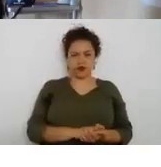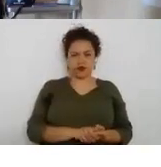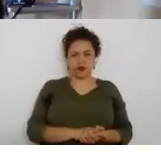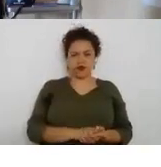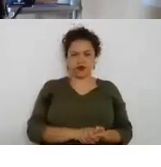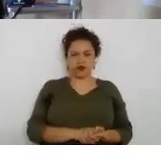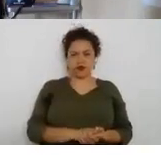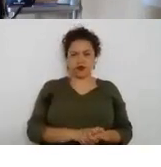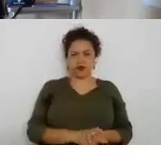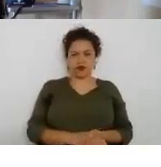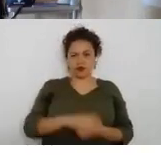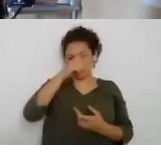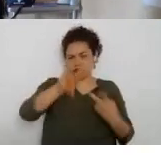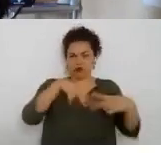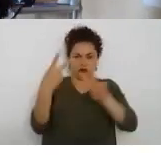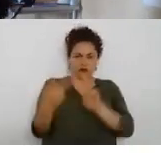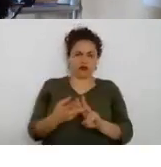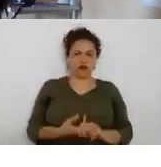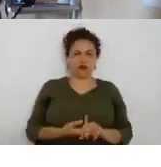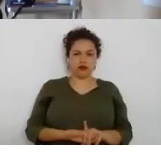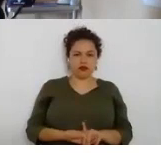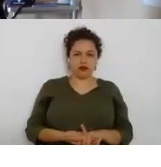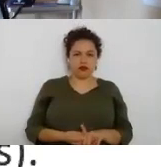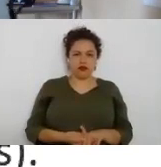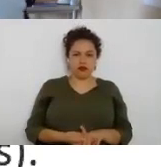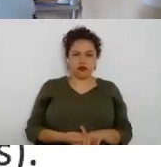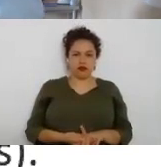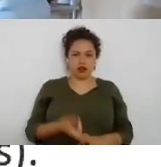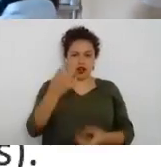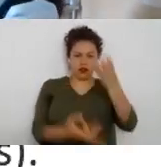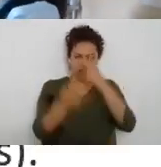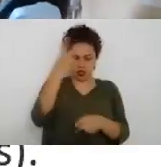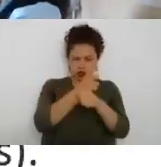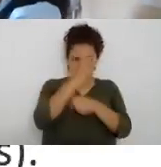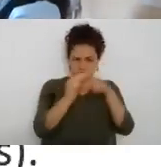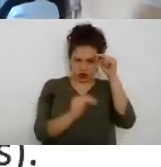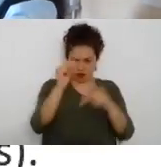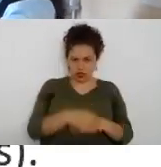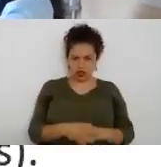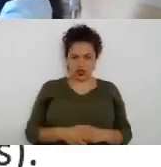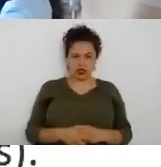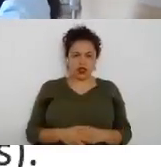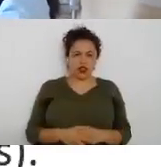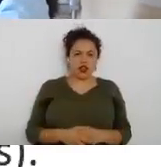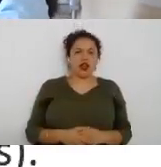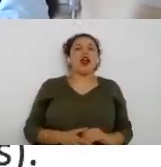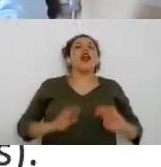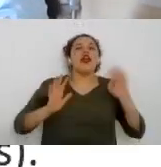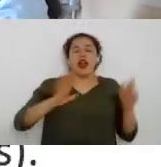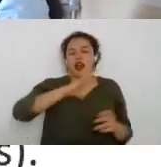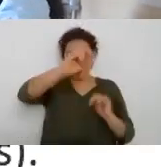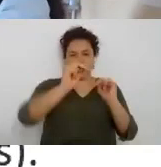Por el caso contrario, las heridas, las quemaduras de segundo grado, aquí ya van a estar en la